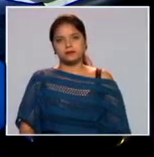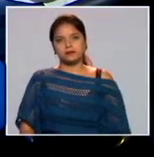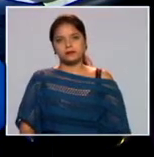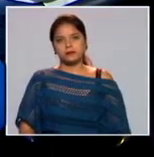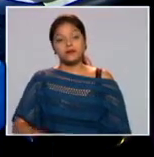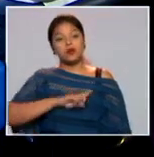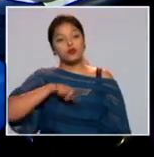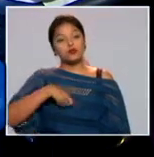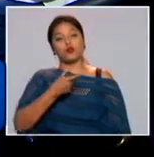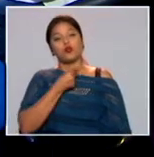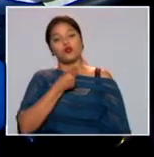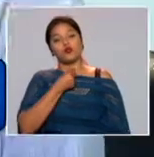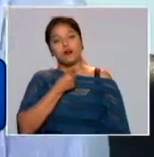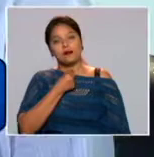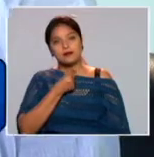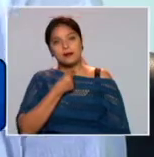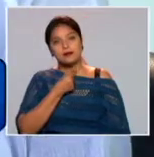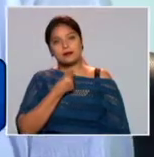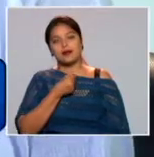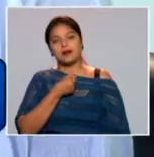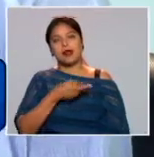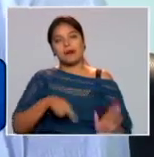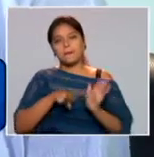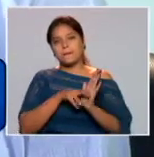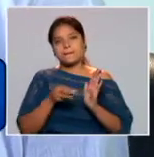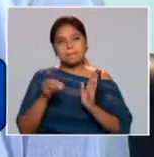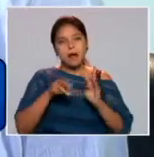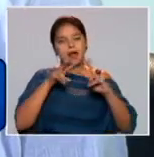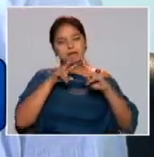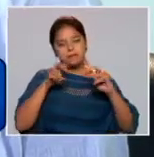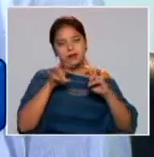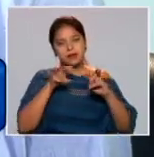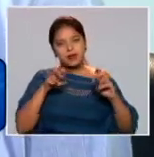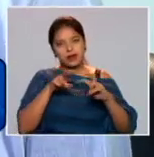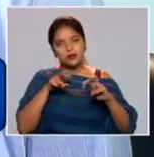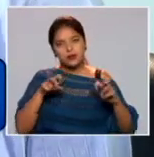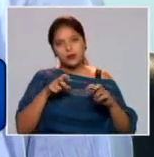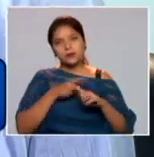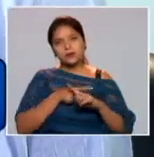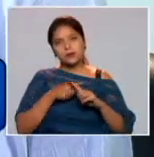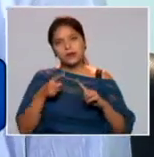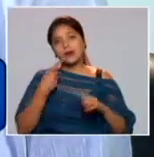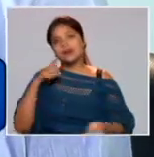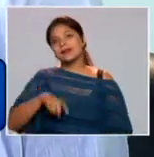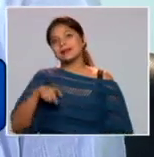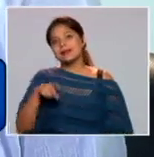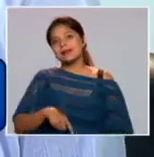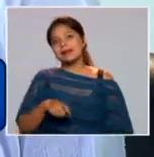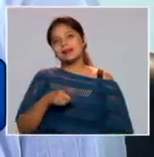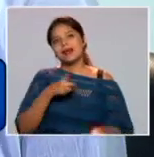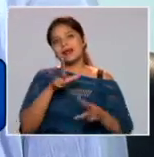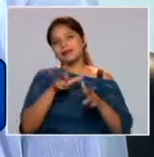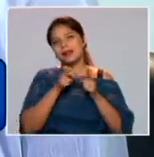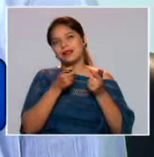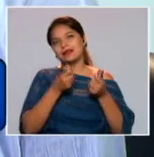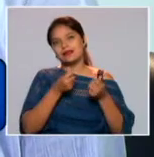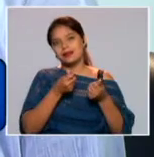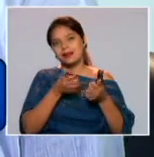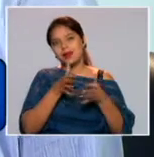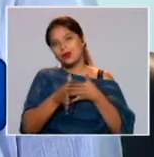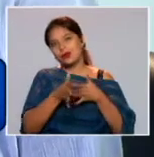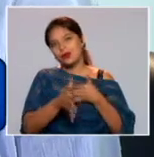gustaría hacer más énfasis en la parte de investigación pero bueno se necesitan muchos recursos